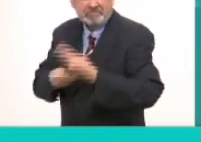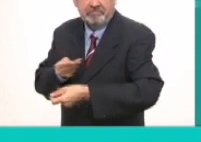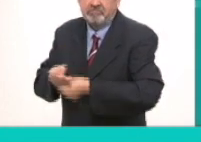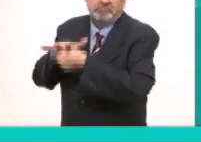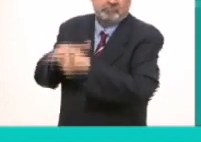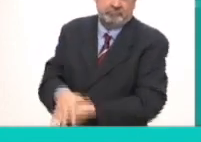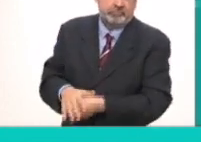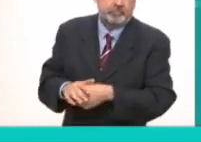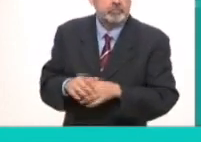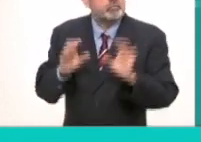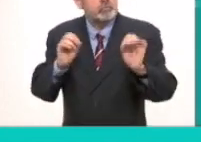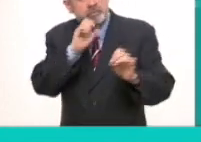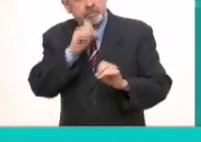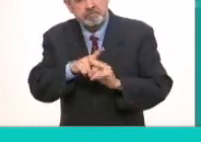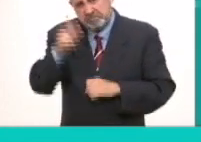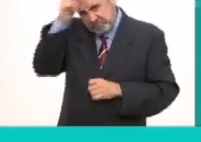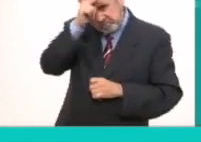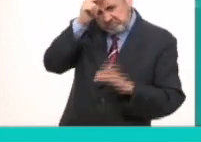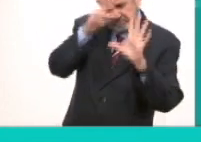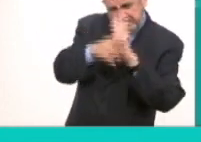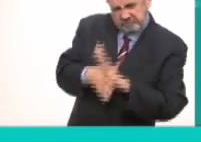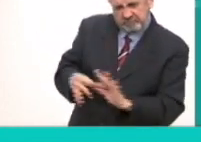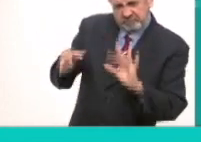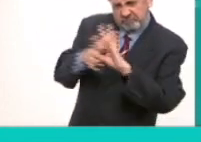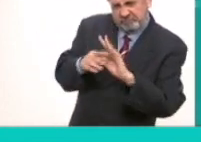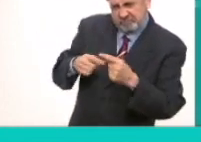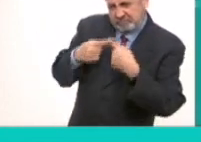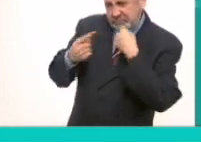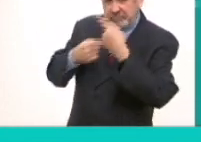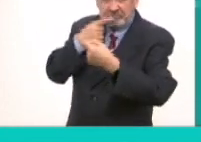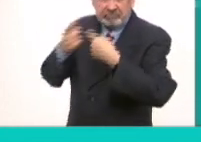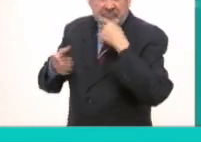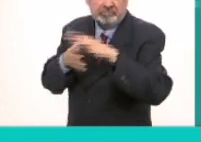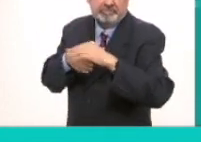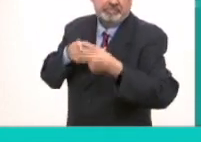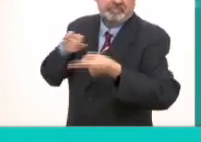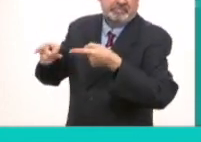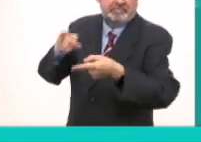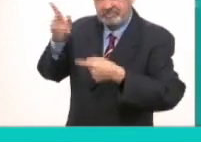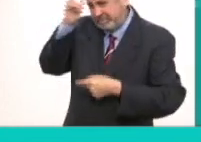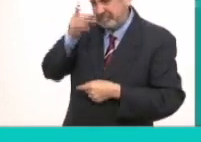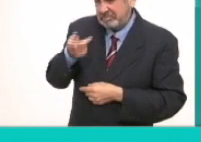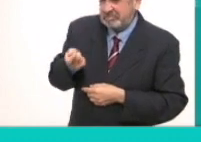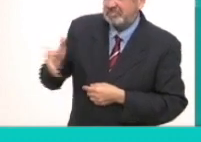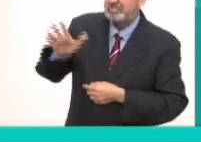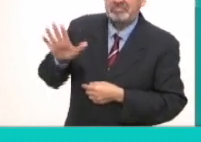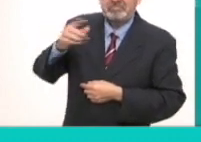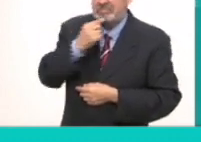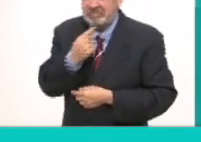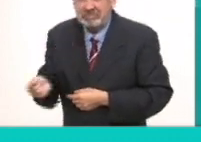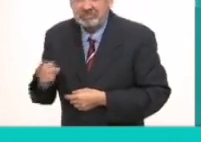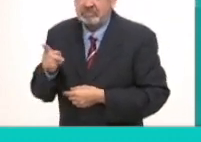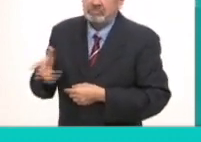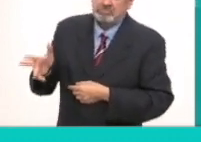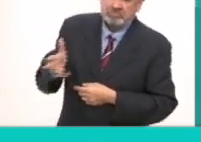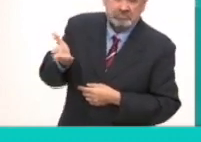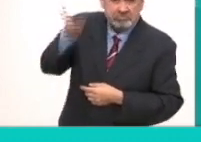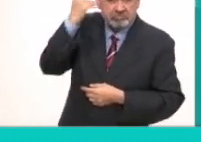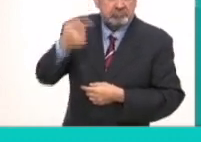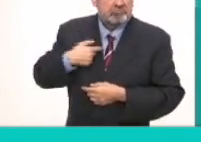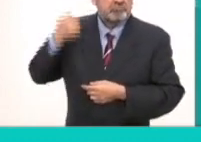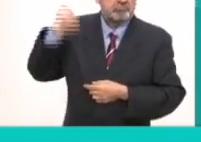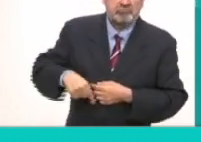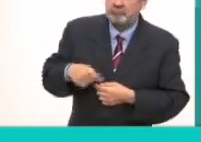puede ser psicológica por ejemplo dar al paciente un tipo de trato infantil paternalista autoritario